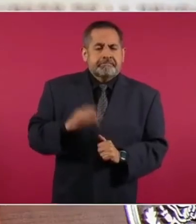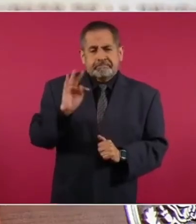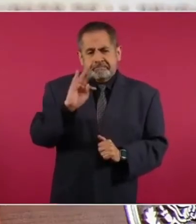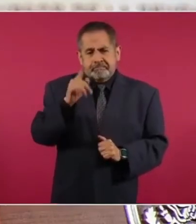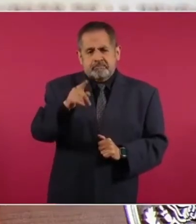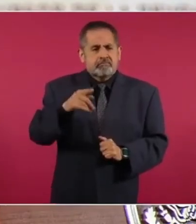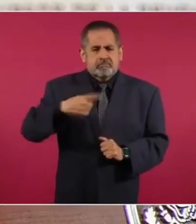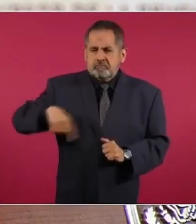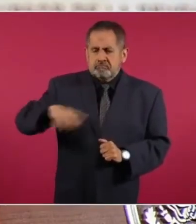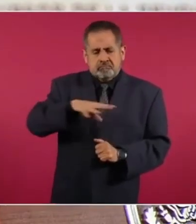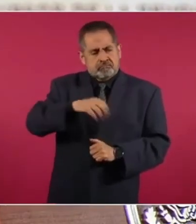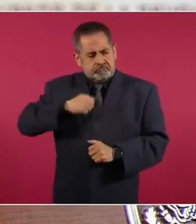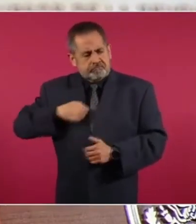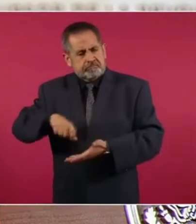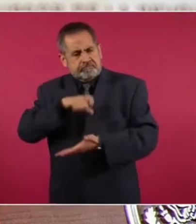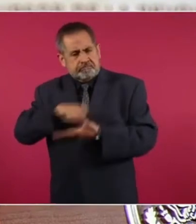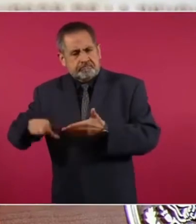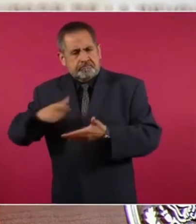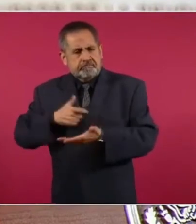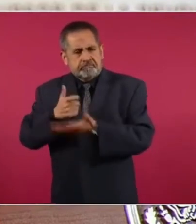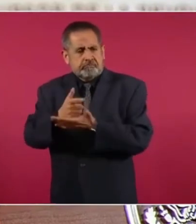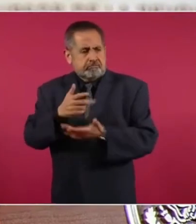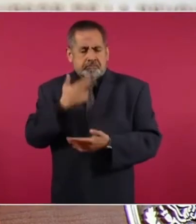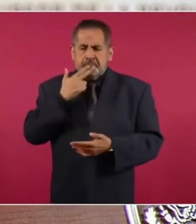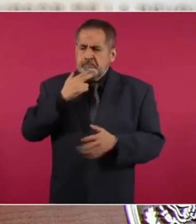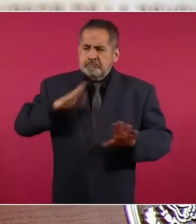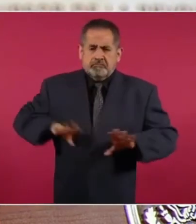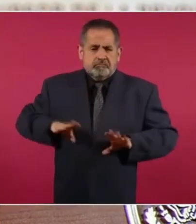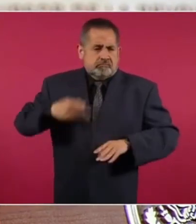lo absorbemos nosotros, porque es un bien público.